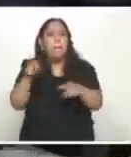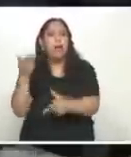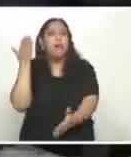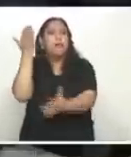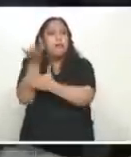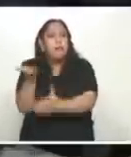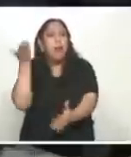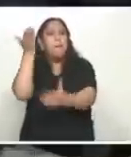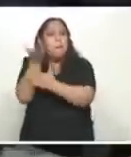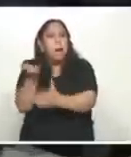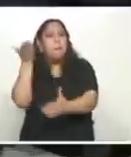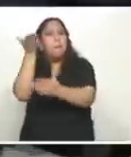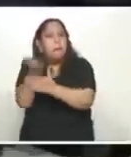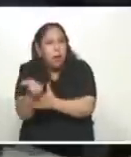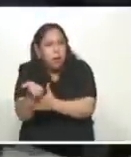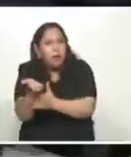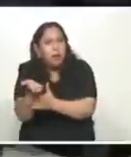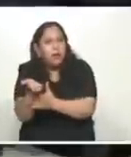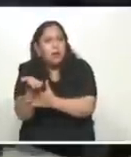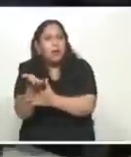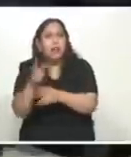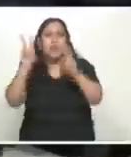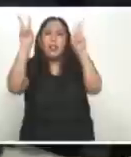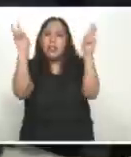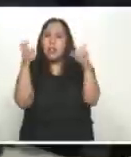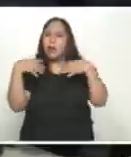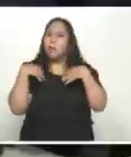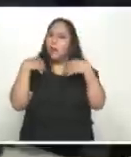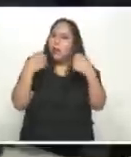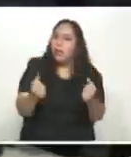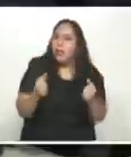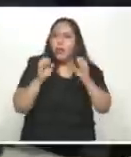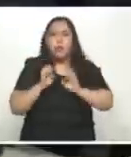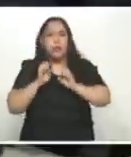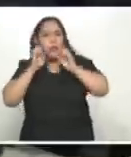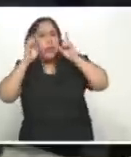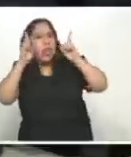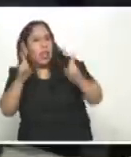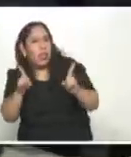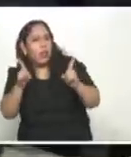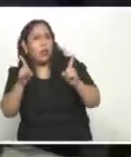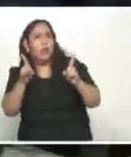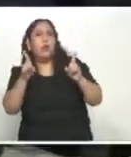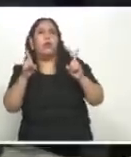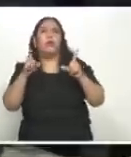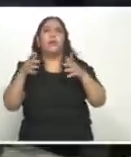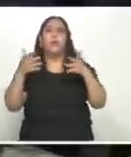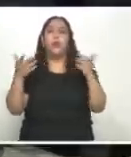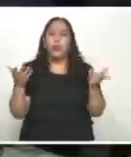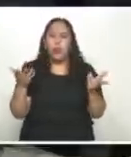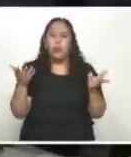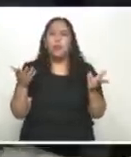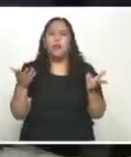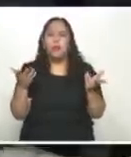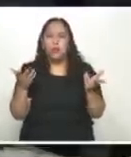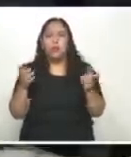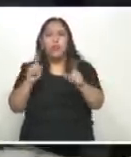obviamente, obviar? En el tema de salud, de educación, de empleo, el tema de atracción también de